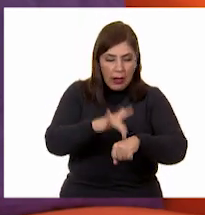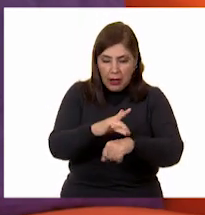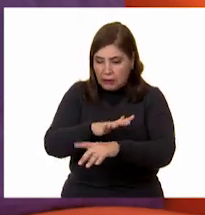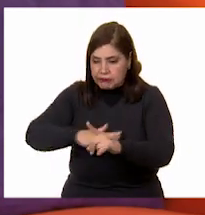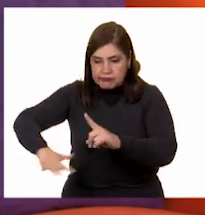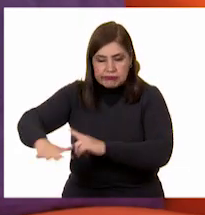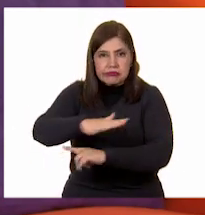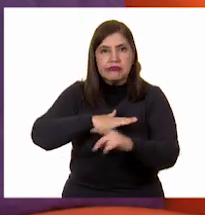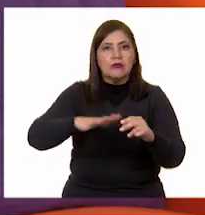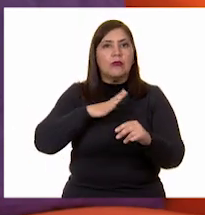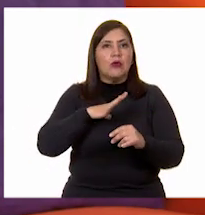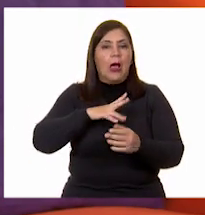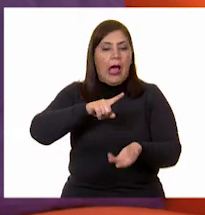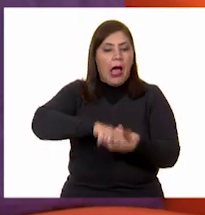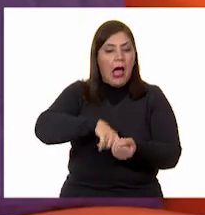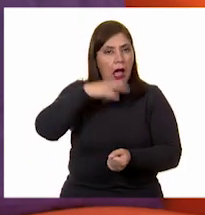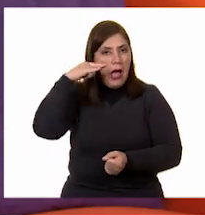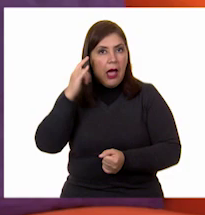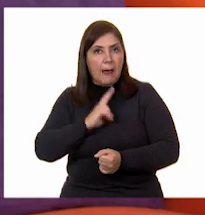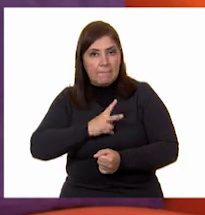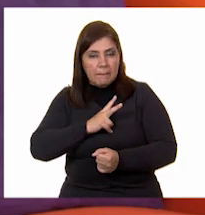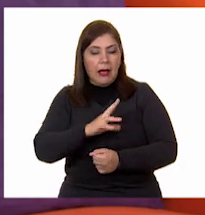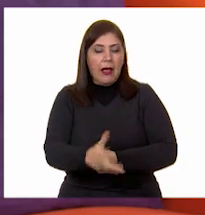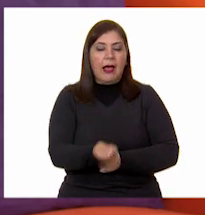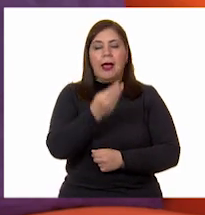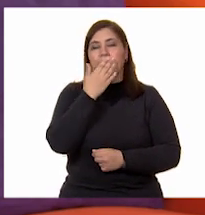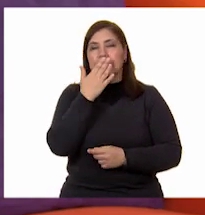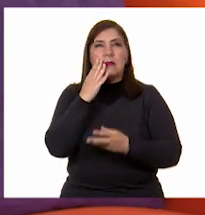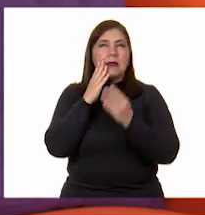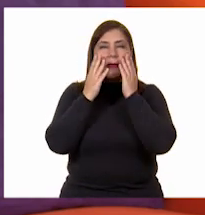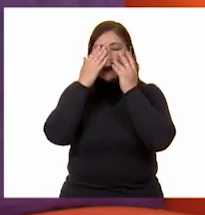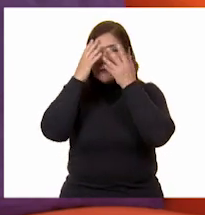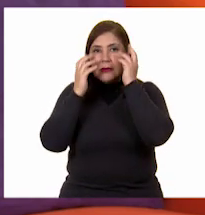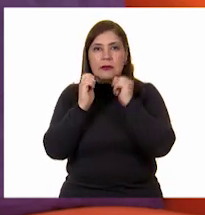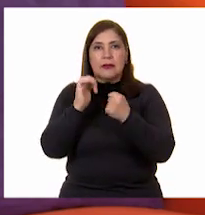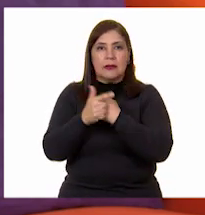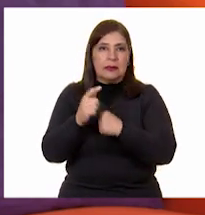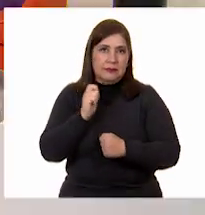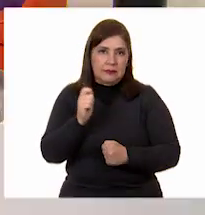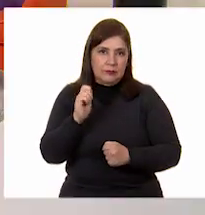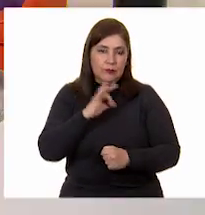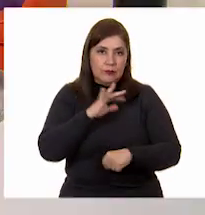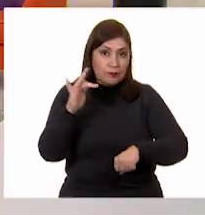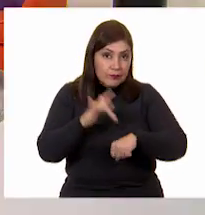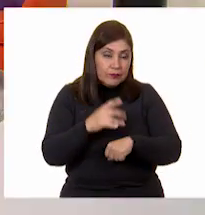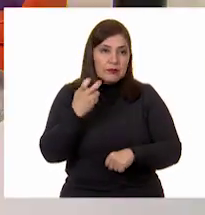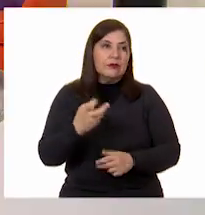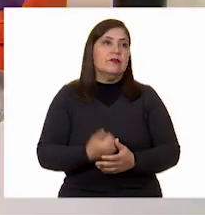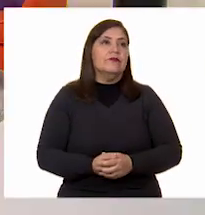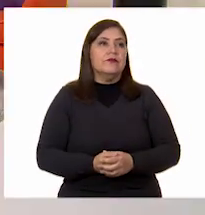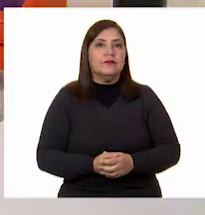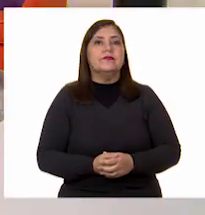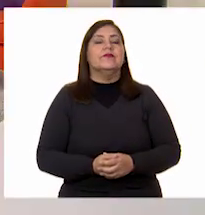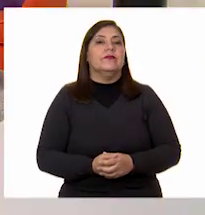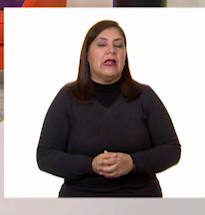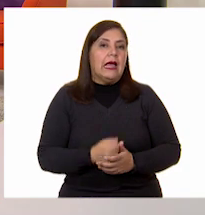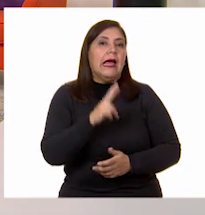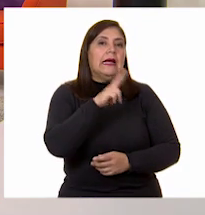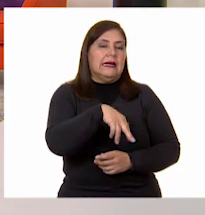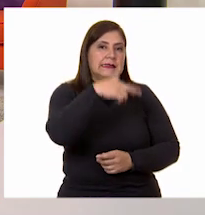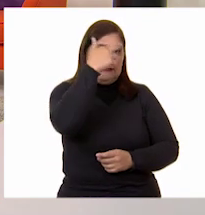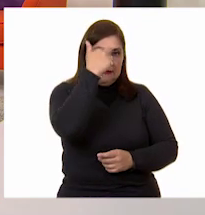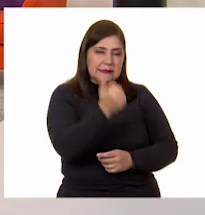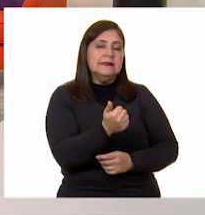contaminadas por el virus y después tocarse la boca, la nariz o los ojos. Tienes razón. Hay que estar